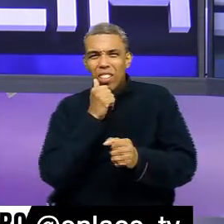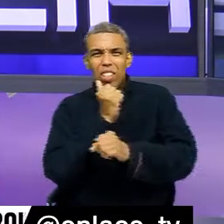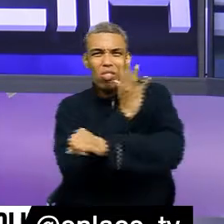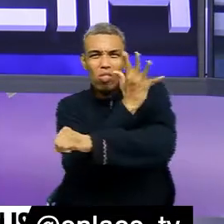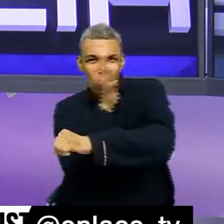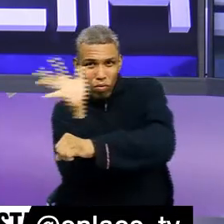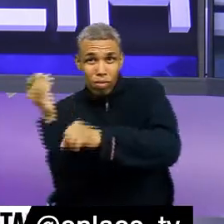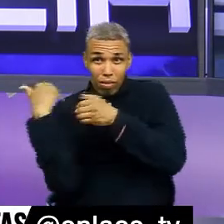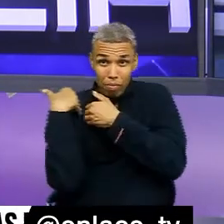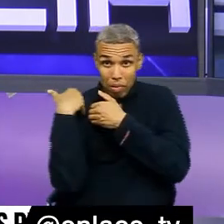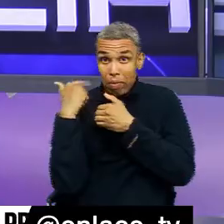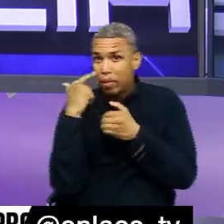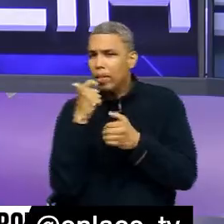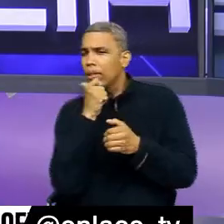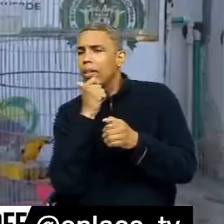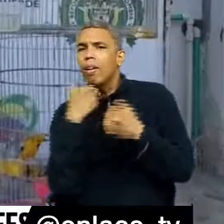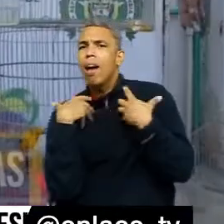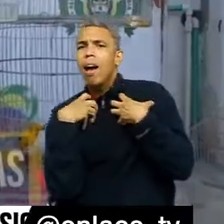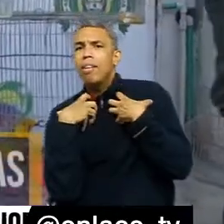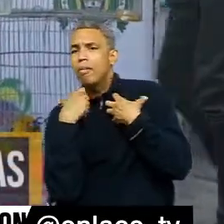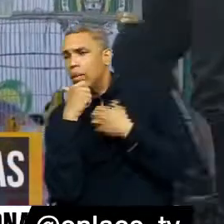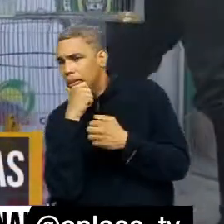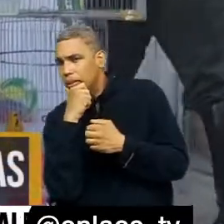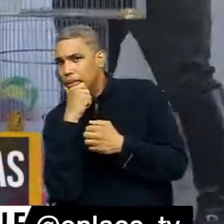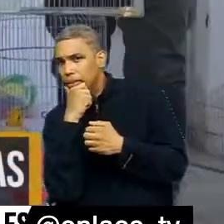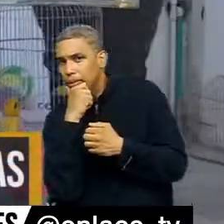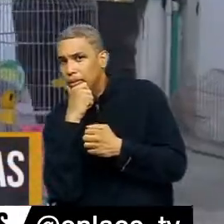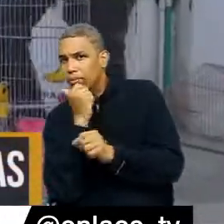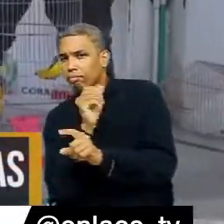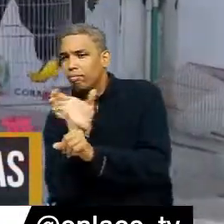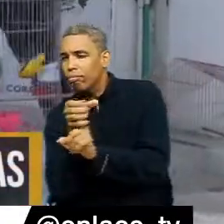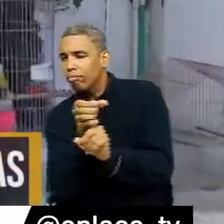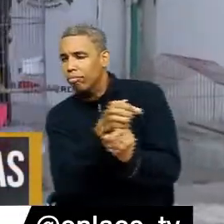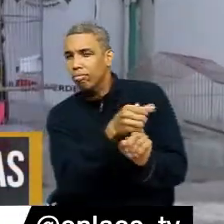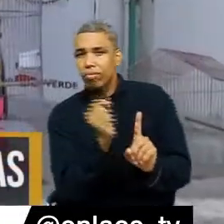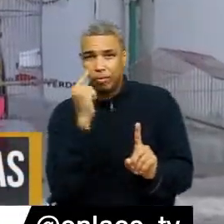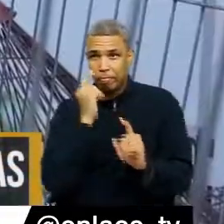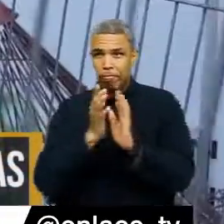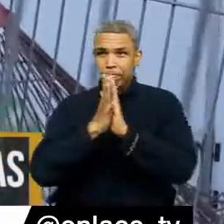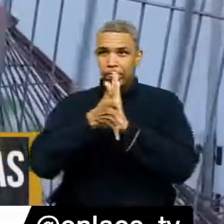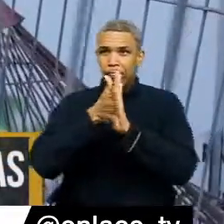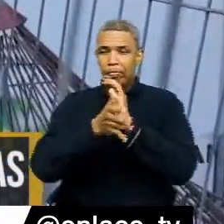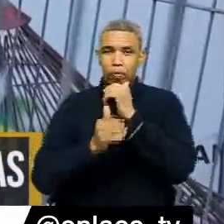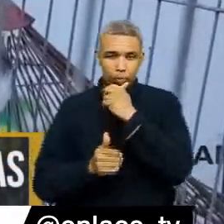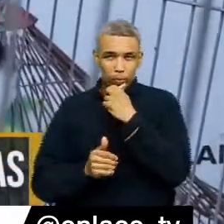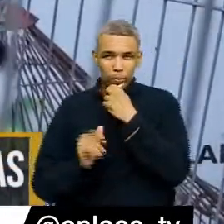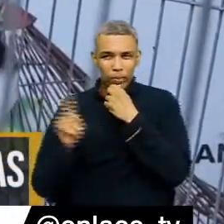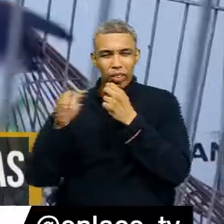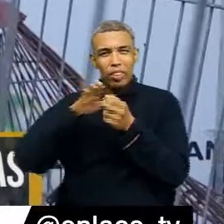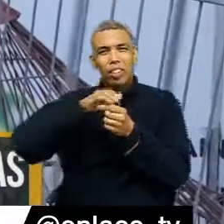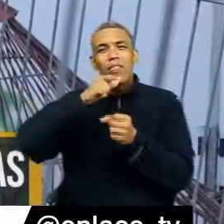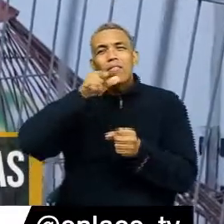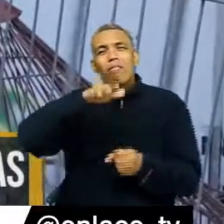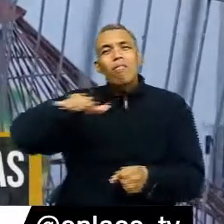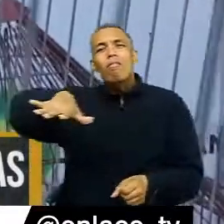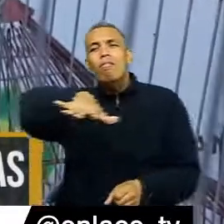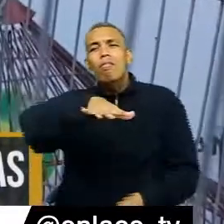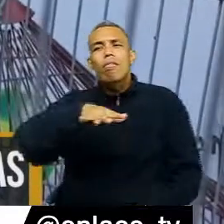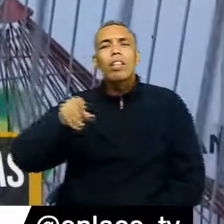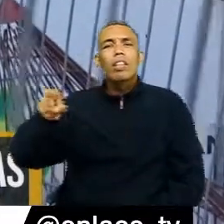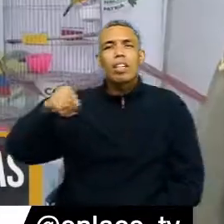en el corregimiento del centro. Las autoridades ya tenían una denuncia hecha por la comunidad de la vereda Las Marías en la finca Los Tres Herederos de